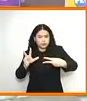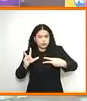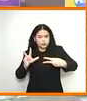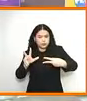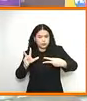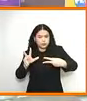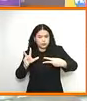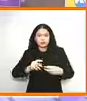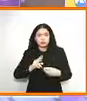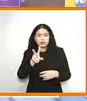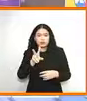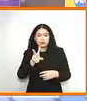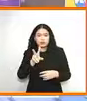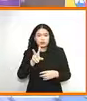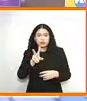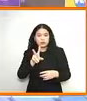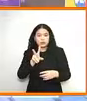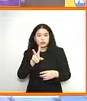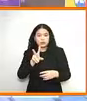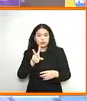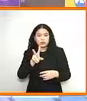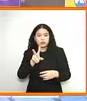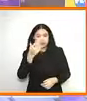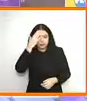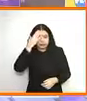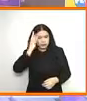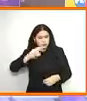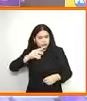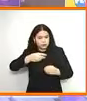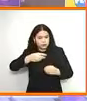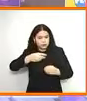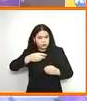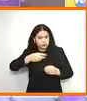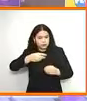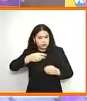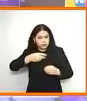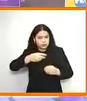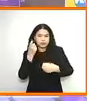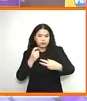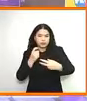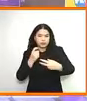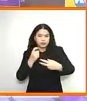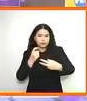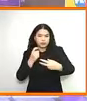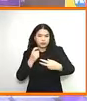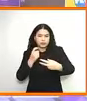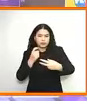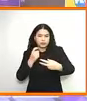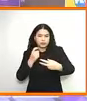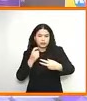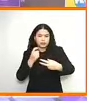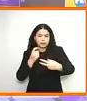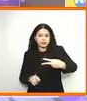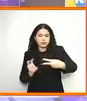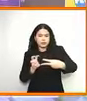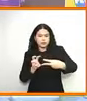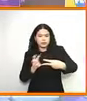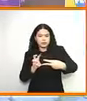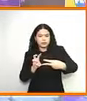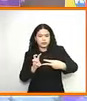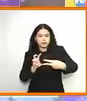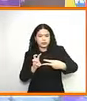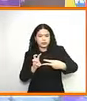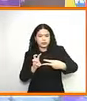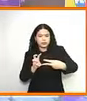03. Y porque dos números son mejor que uno, recibimos el segundo número. Con su primer dígito, 6. Segundo